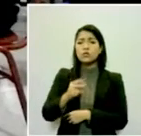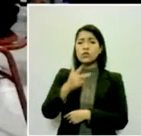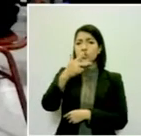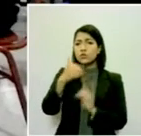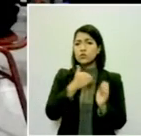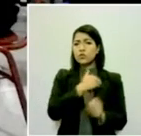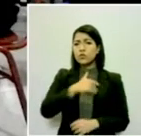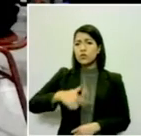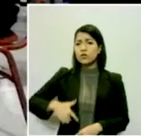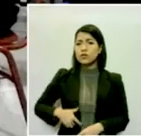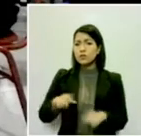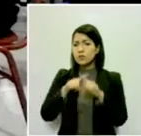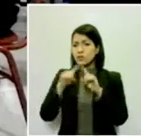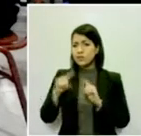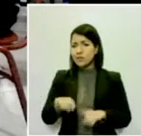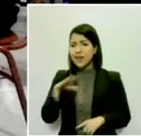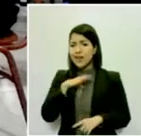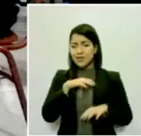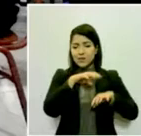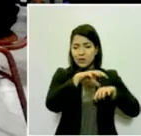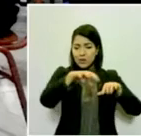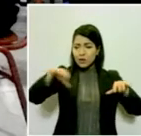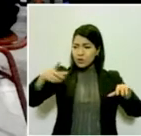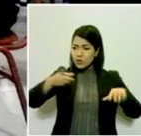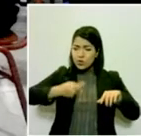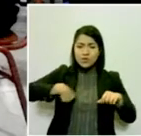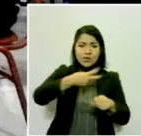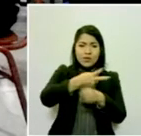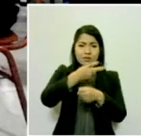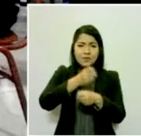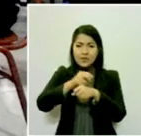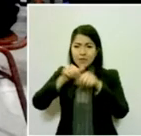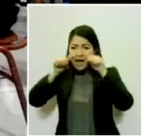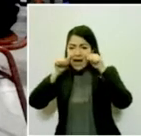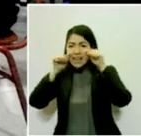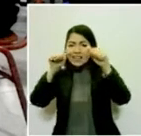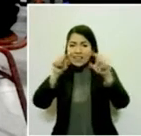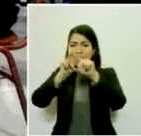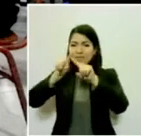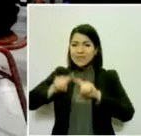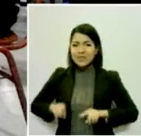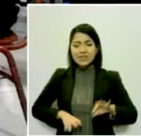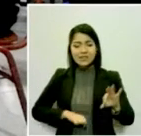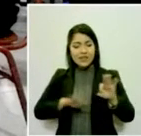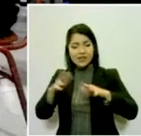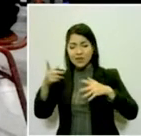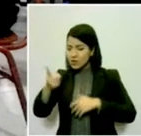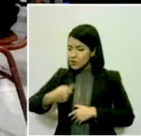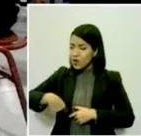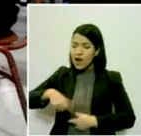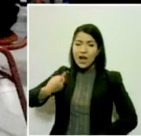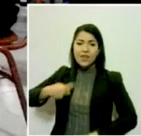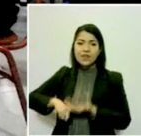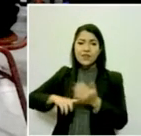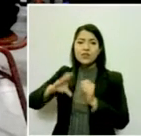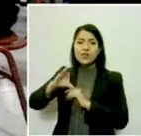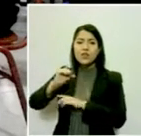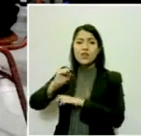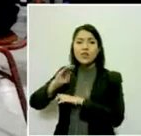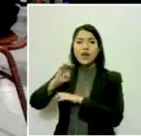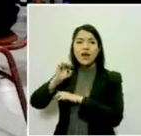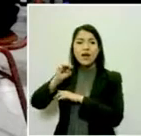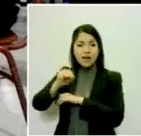88 municipios y les invitamos a que sigan muy de cerca todos los trabajos que realizamos al interior del Colegio de